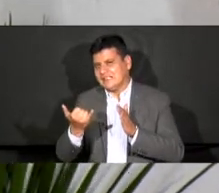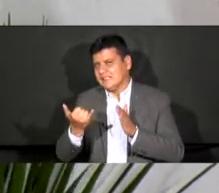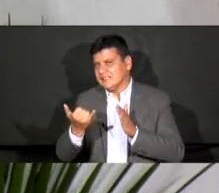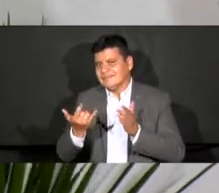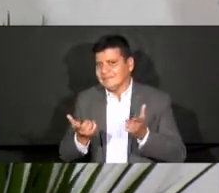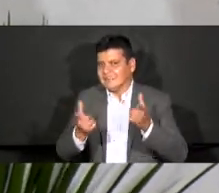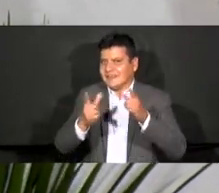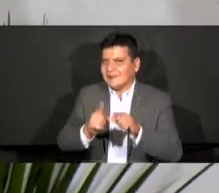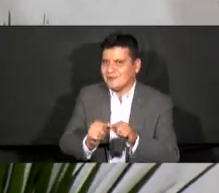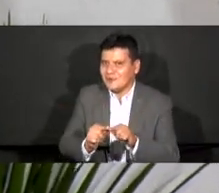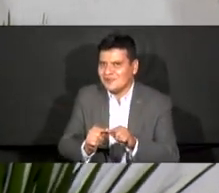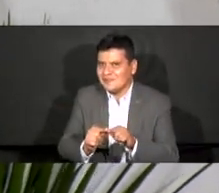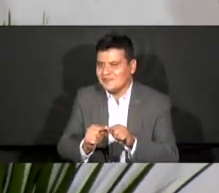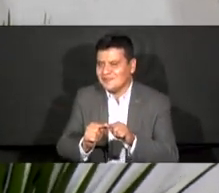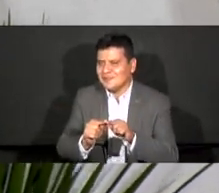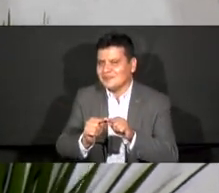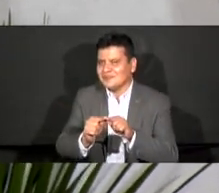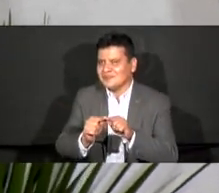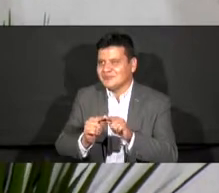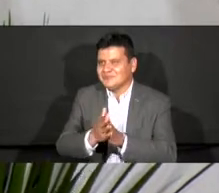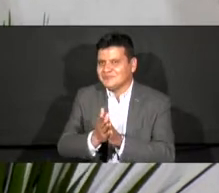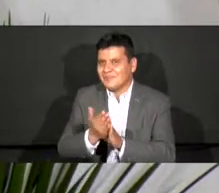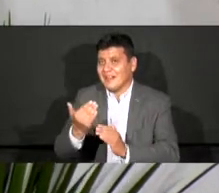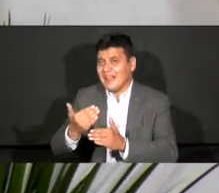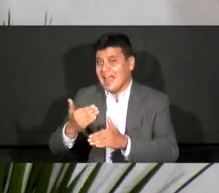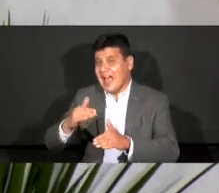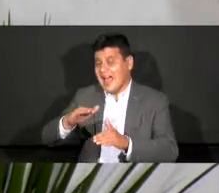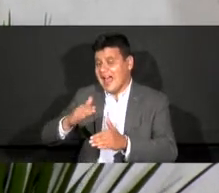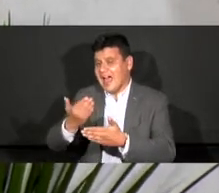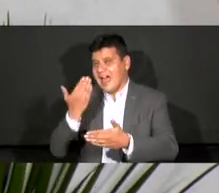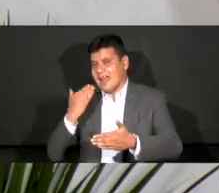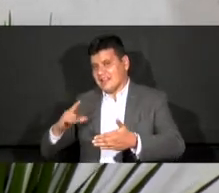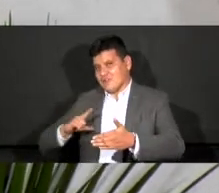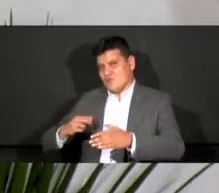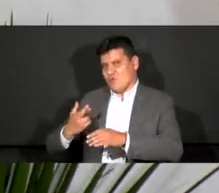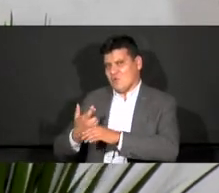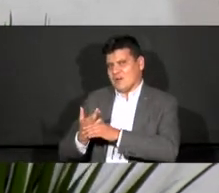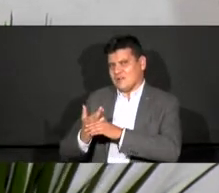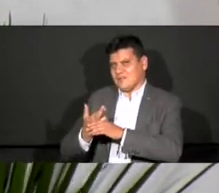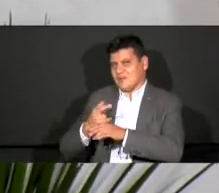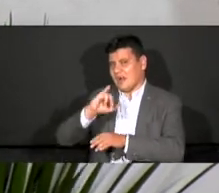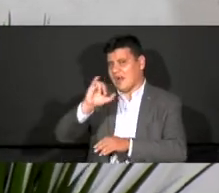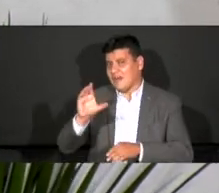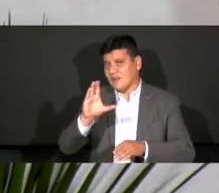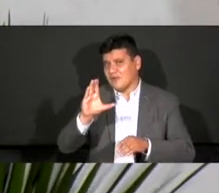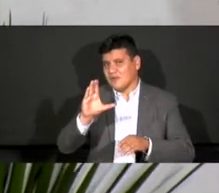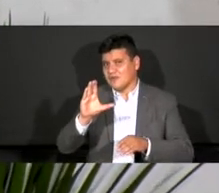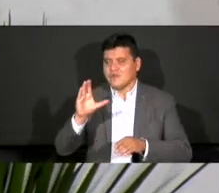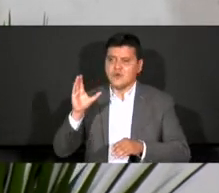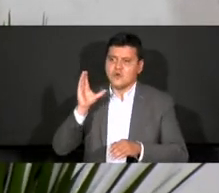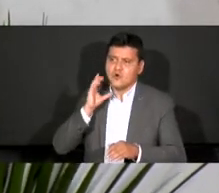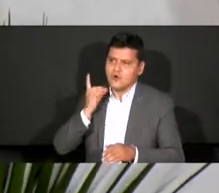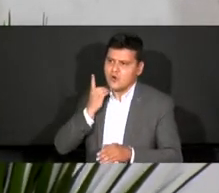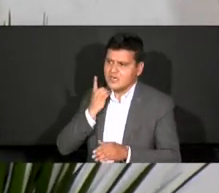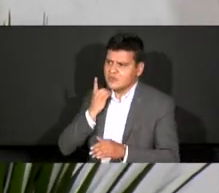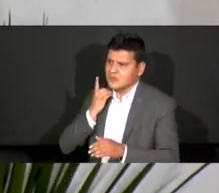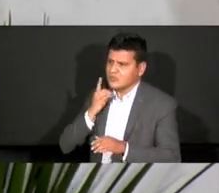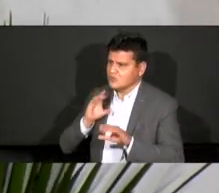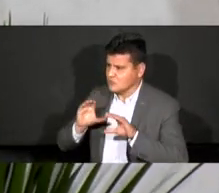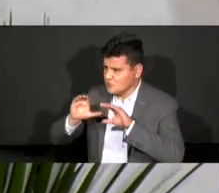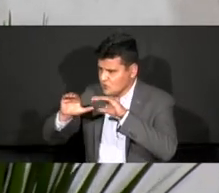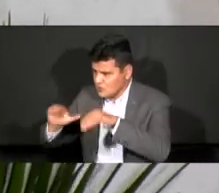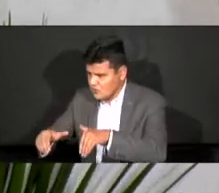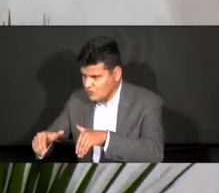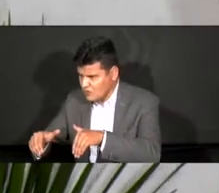gobierno presentó ante el Congreso del Estado en forma continua y creciente presupuestos